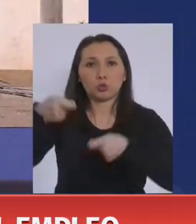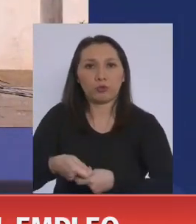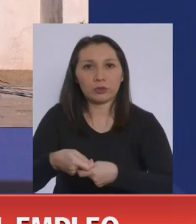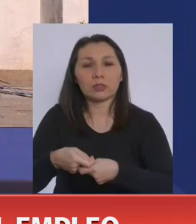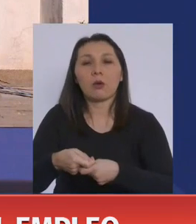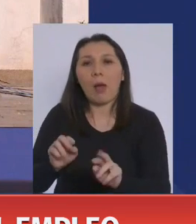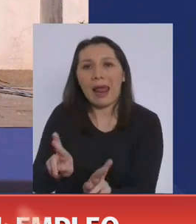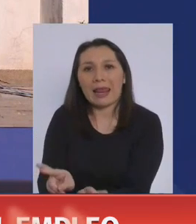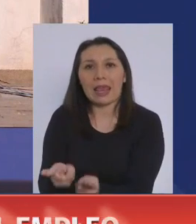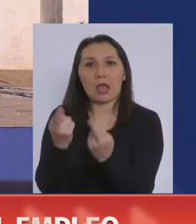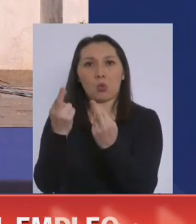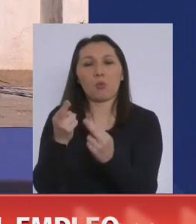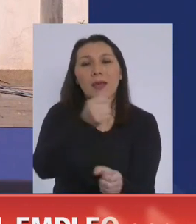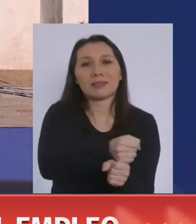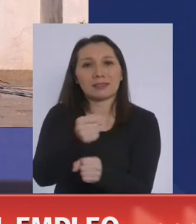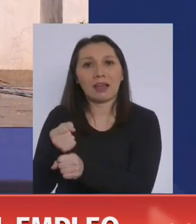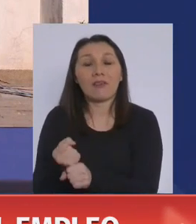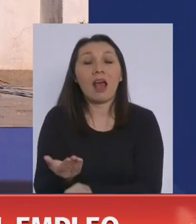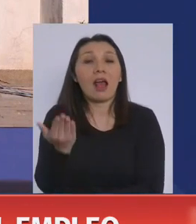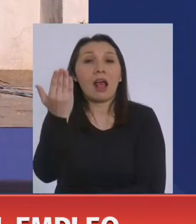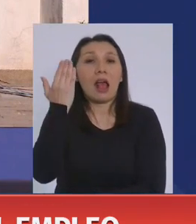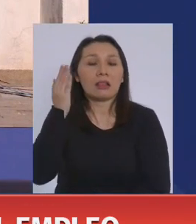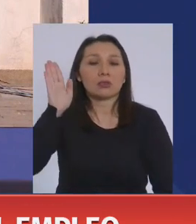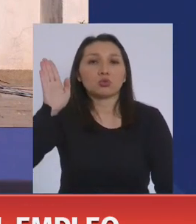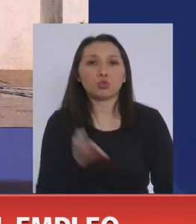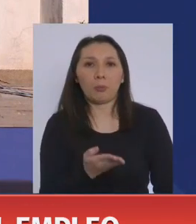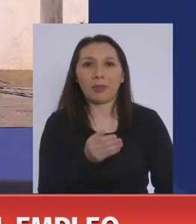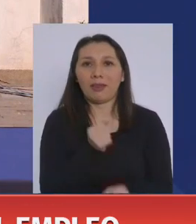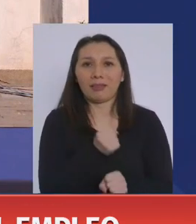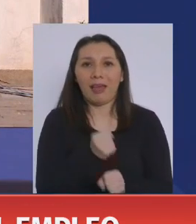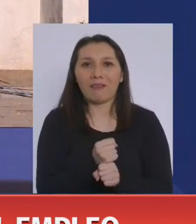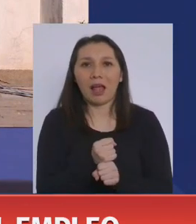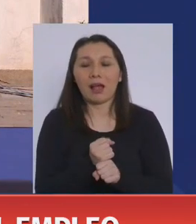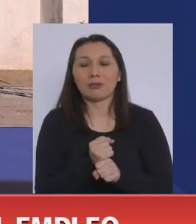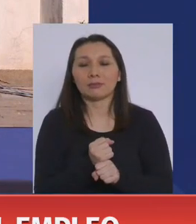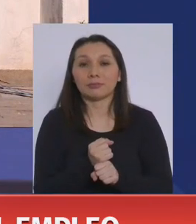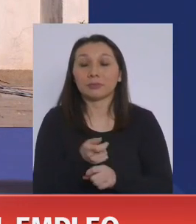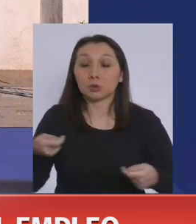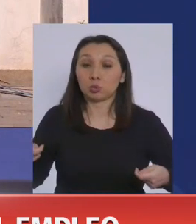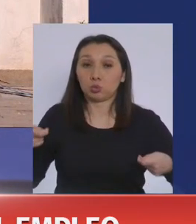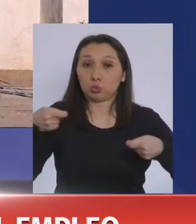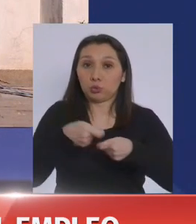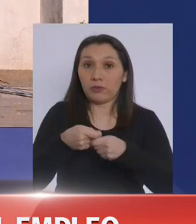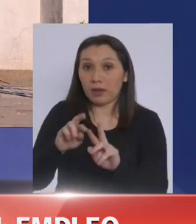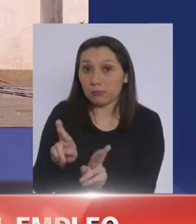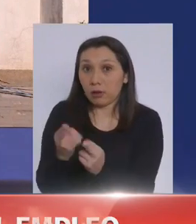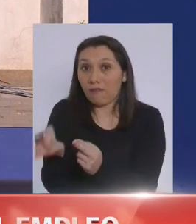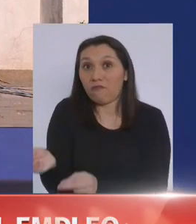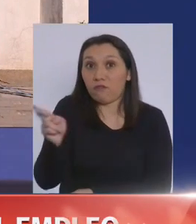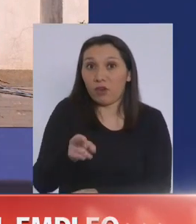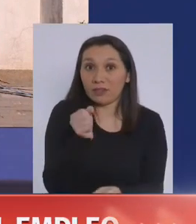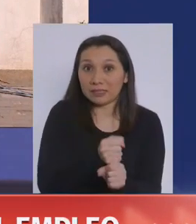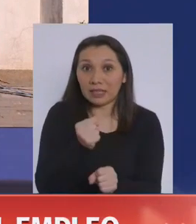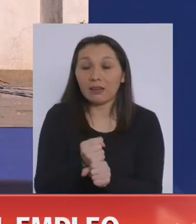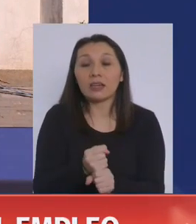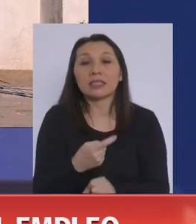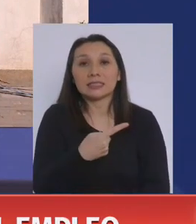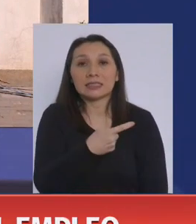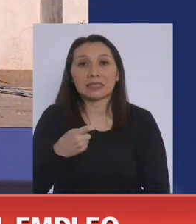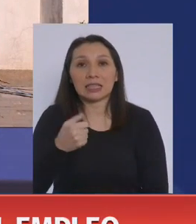la recuperación de los empleos que han sido suspendidos. El subsidio para recuperar empleos será de